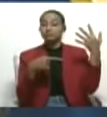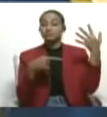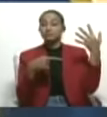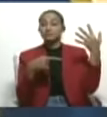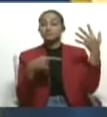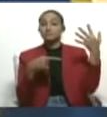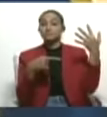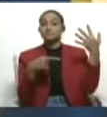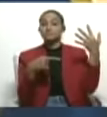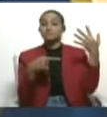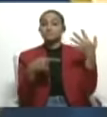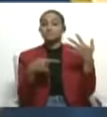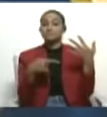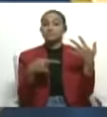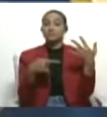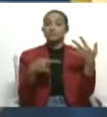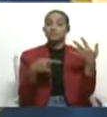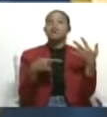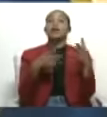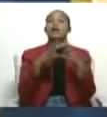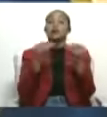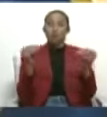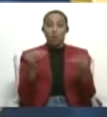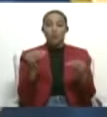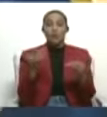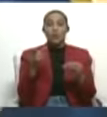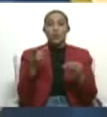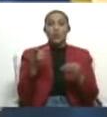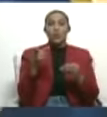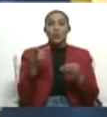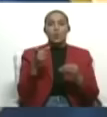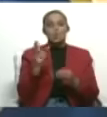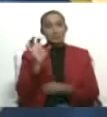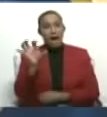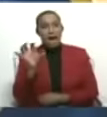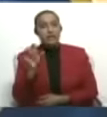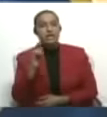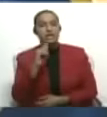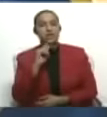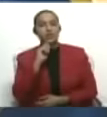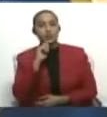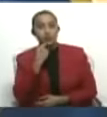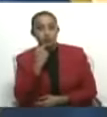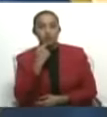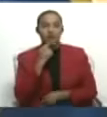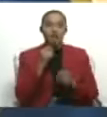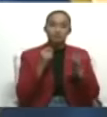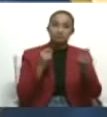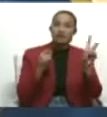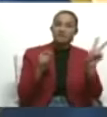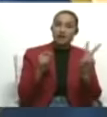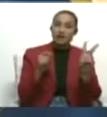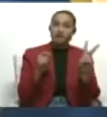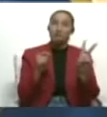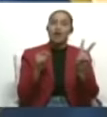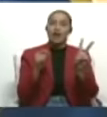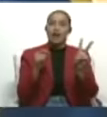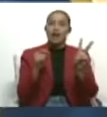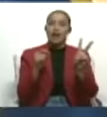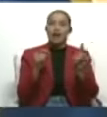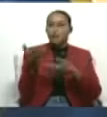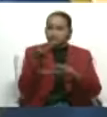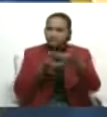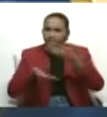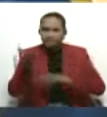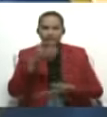basa en que Rusia y Venezuela comparten principios en el escenario